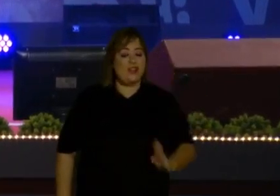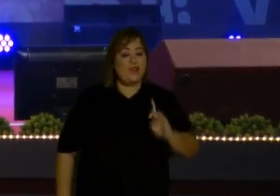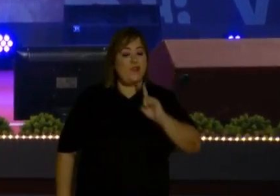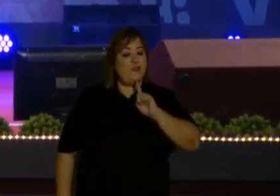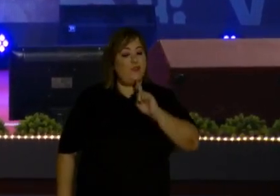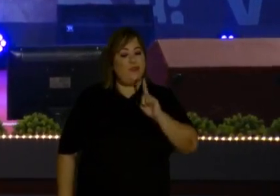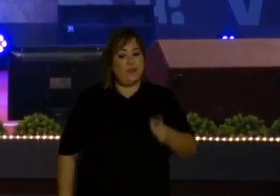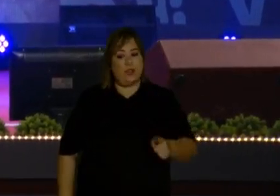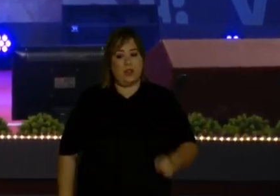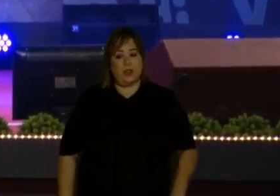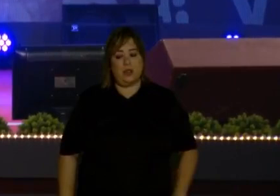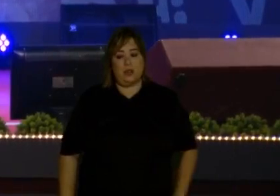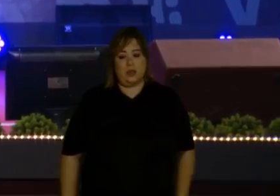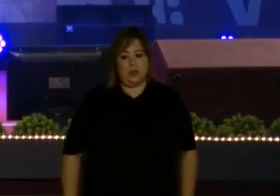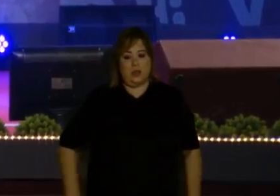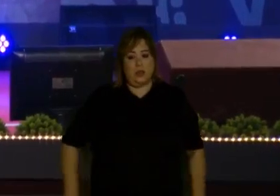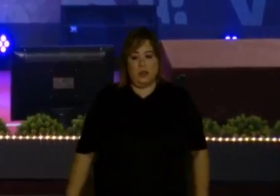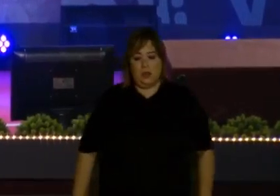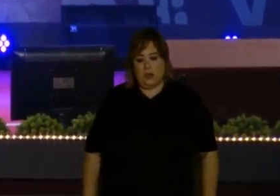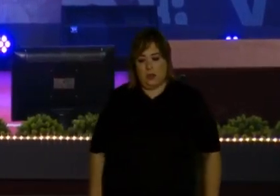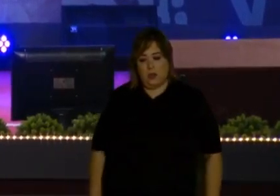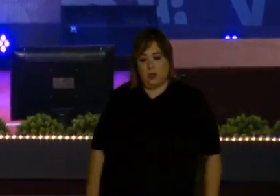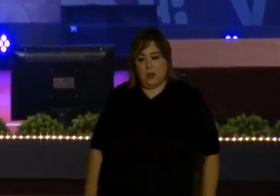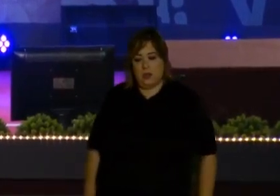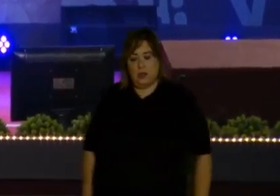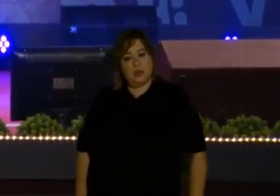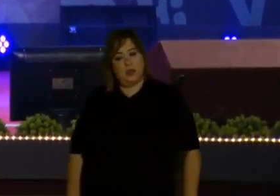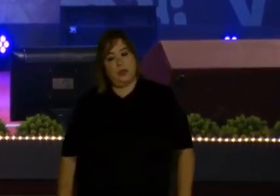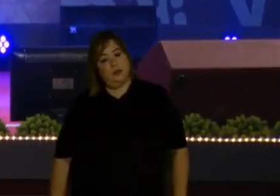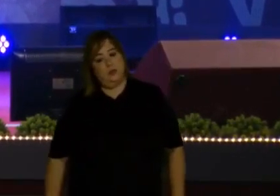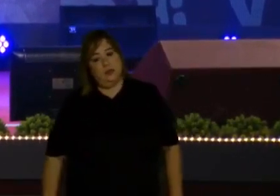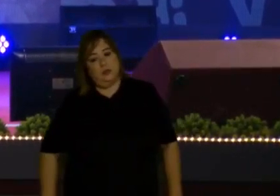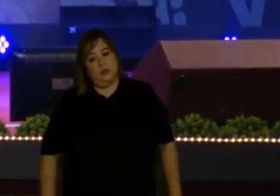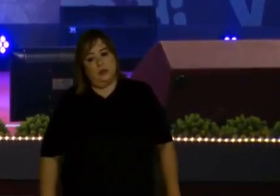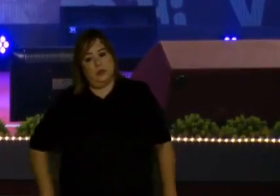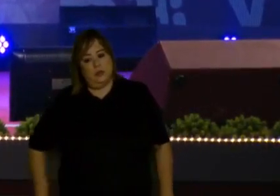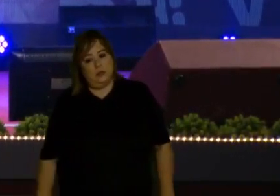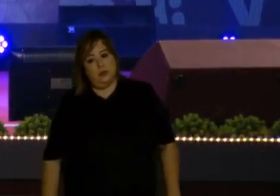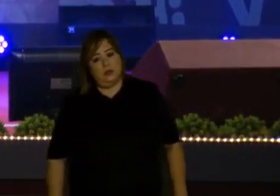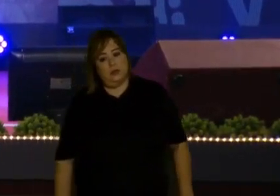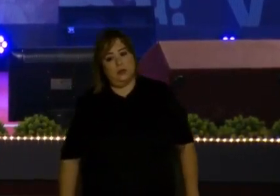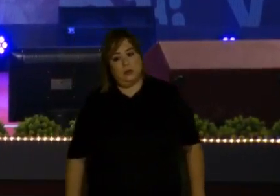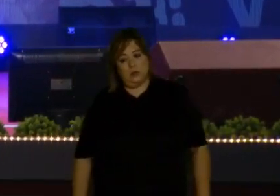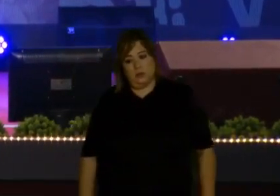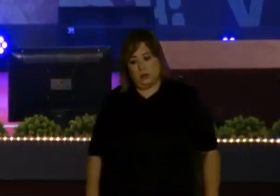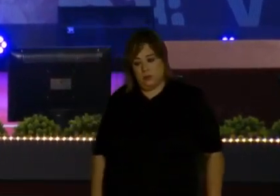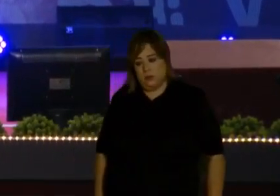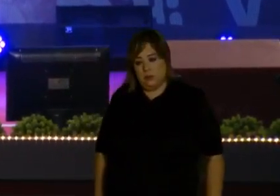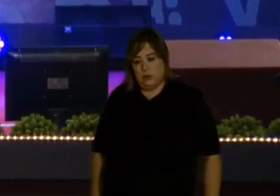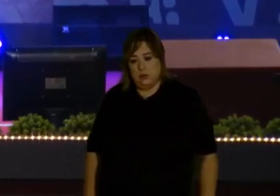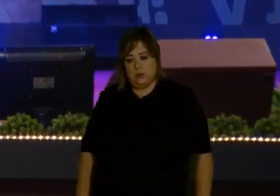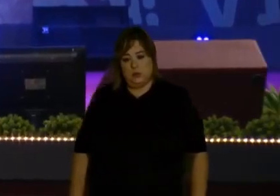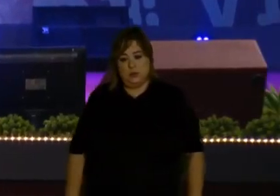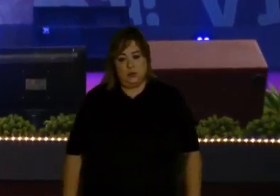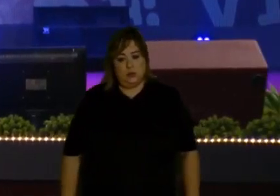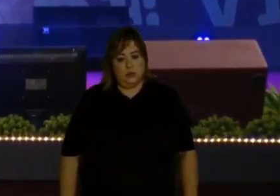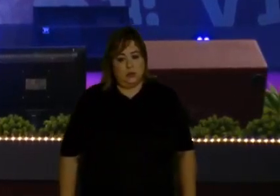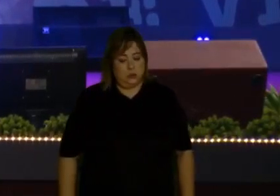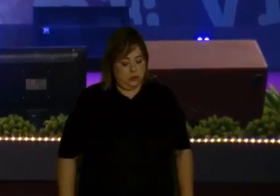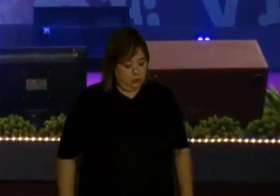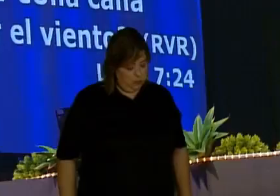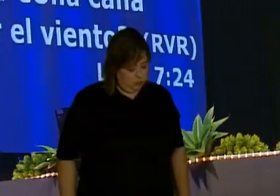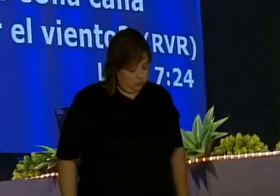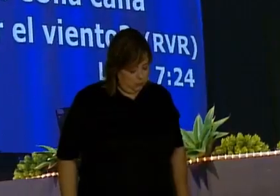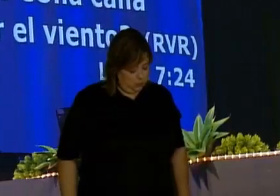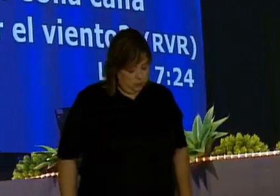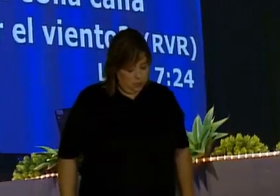Le limpió el testimonio. My God. Mira, una caña sacudida por el viento. ¿Qué salisteis a ver? A